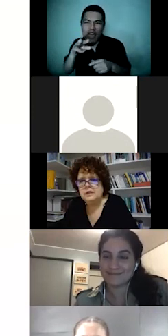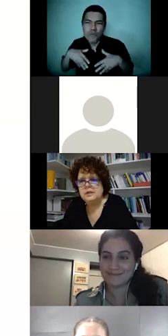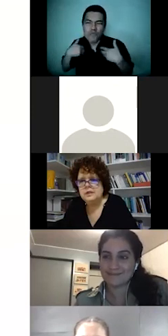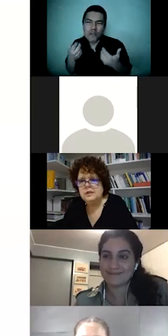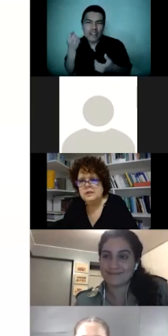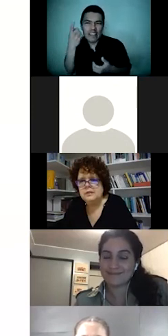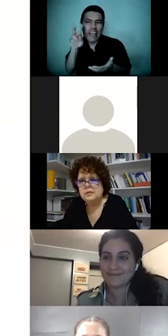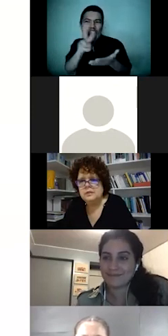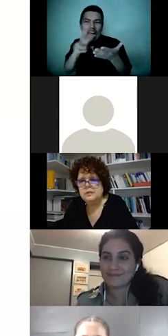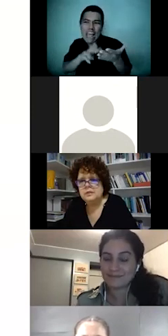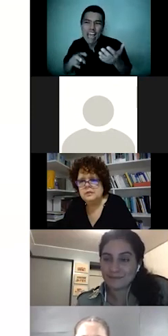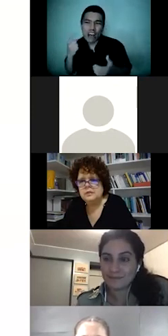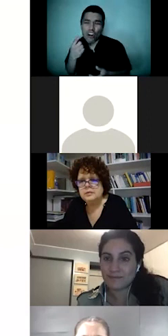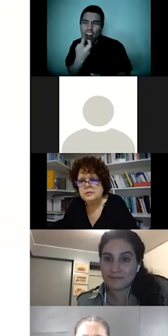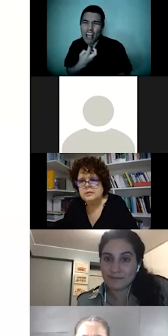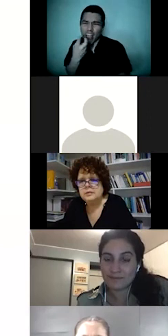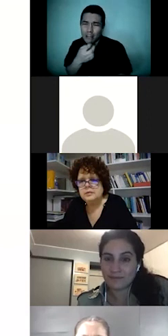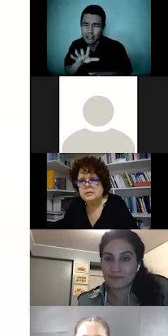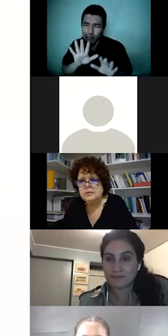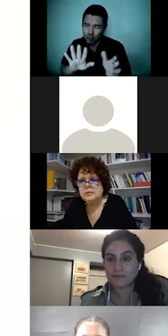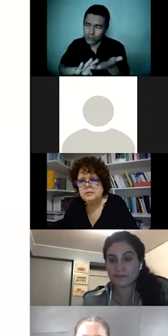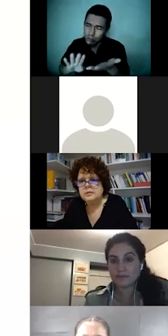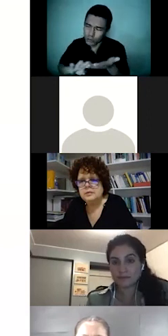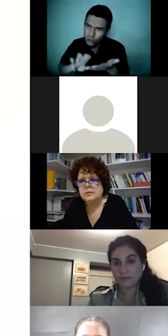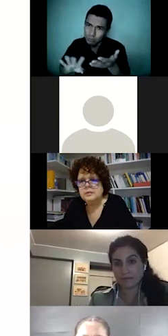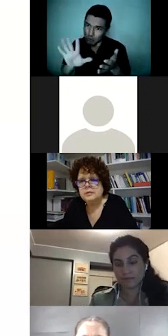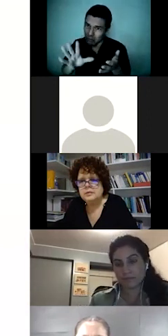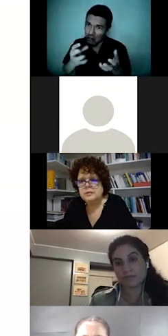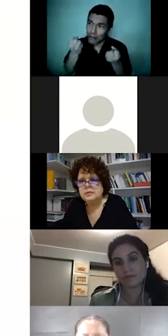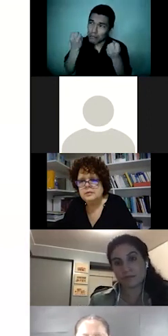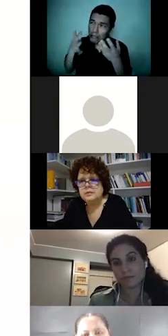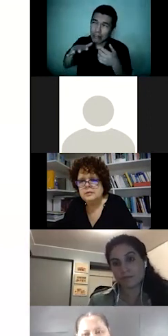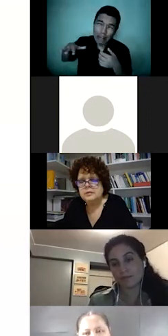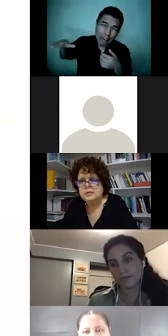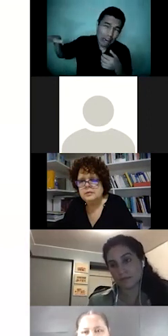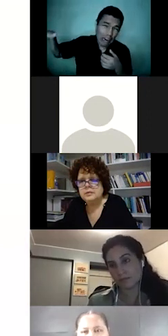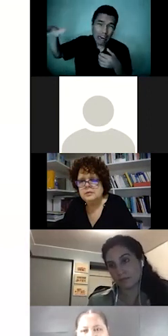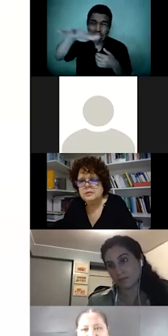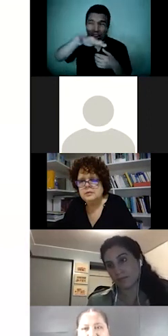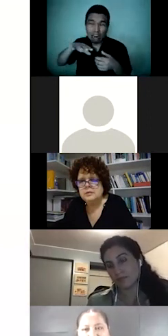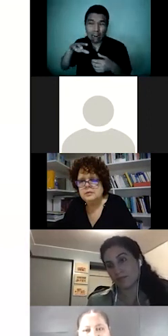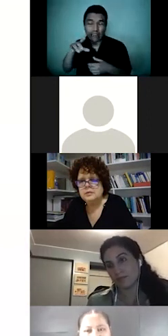al tapaboca para poder ver y para que se entienda, para que puedan oralizar. A ver, disculpen.